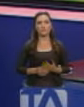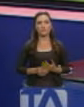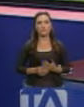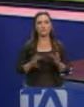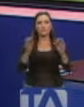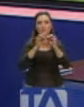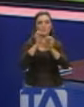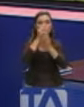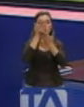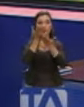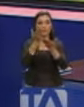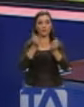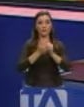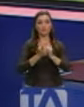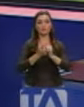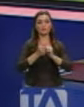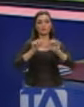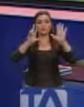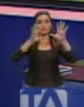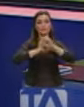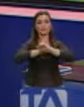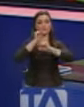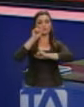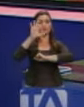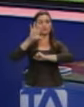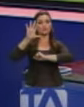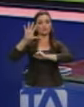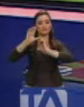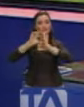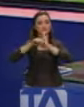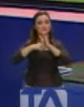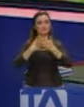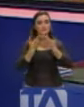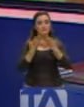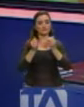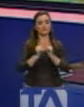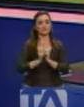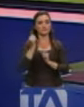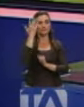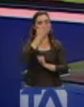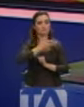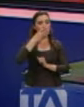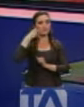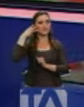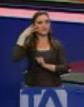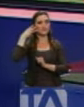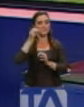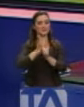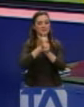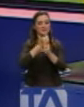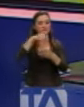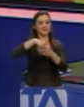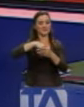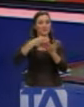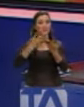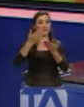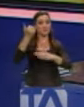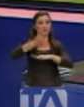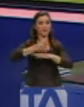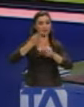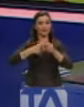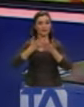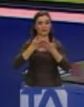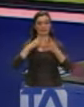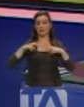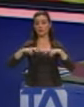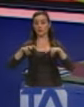Estamos de vuelta con más información, son las 8 de la mañana con 55 minutos. La belleza de la Amazonía está aquí dentro de la capital. Hoy vamos a realizar